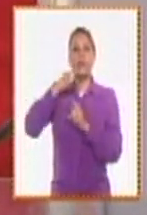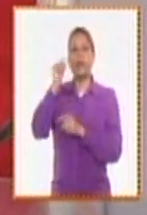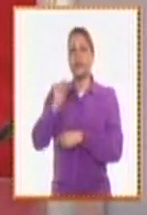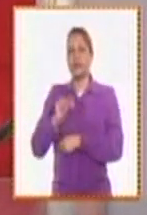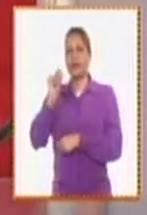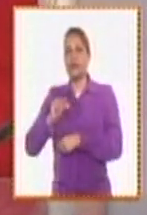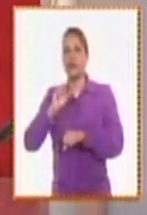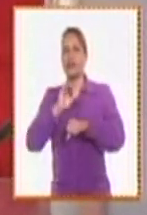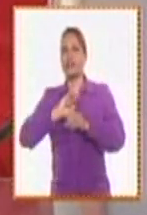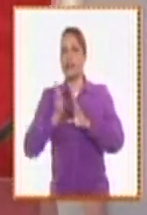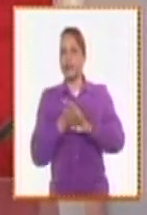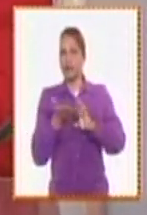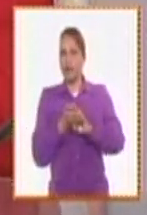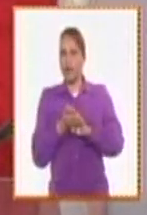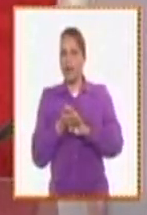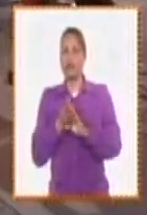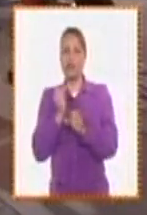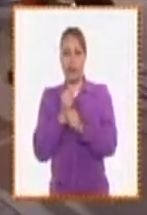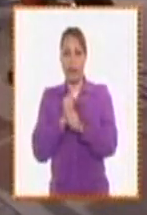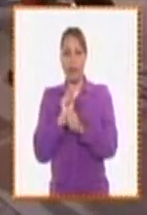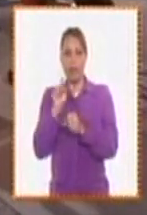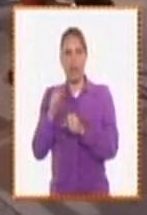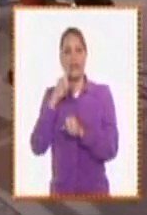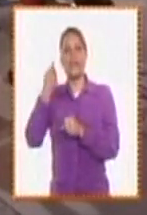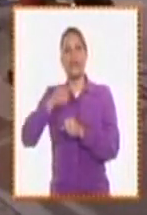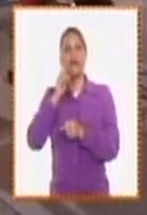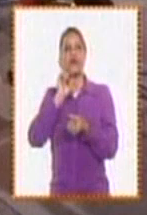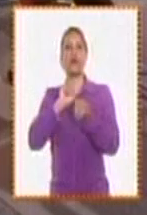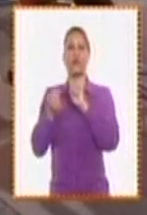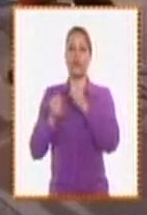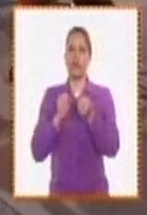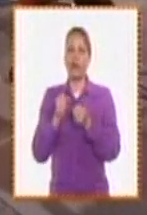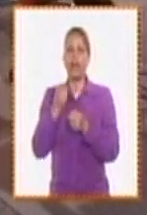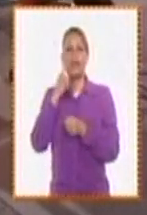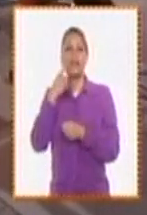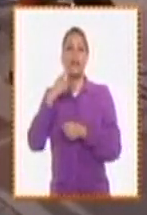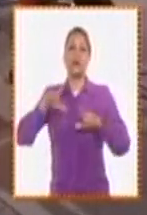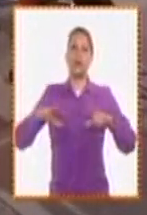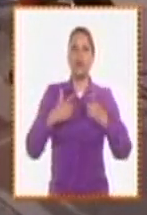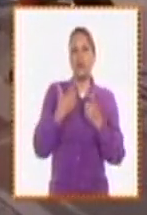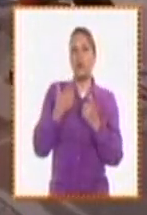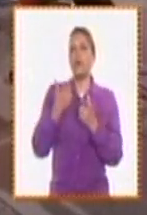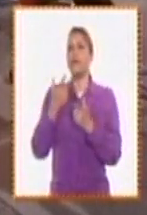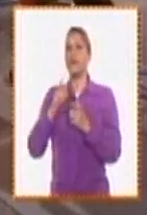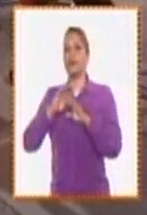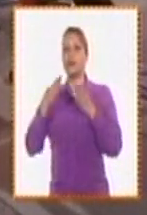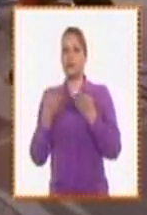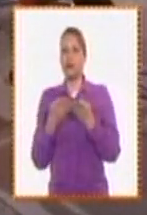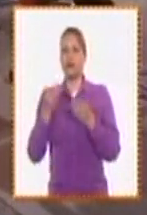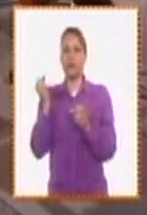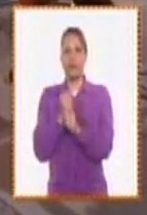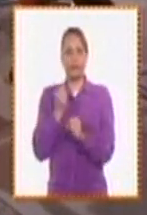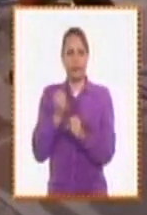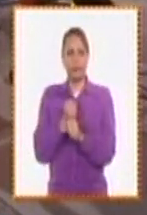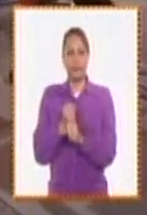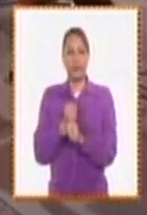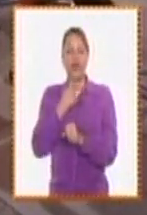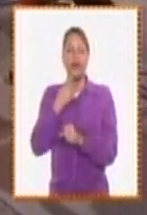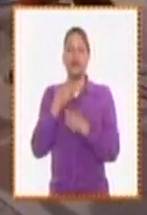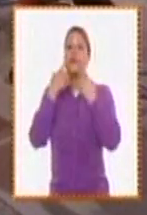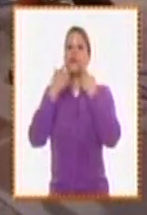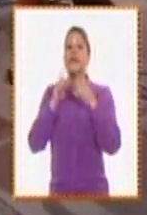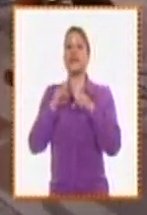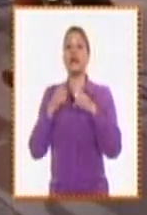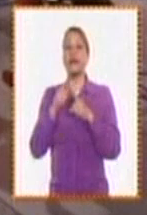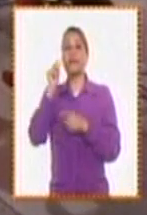estos sancionados, a los efectos de que cumplan realmente las obligaciones que tienen impuestas, porque lo importante aquí es que estas